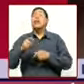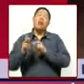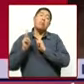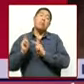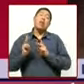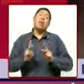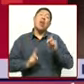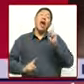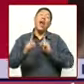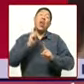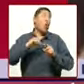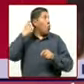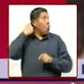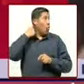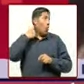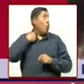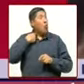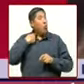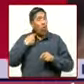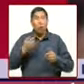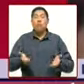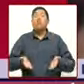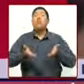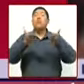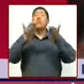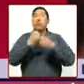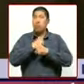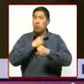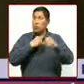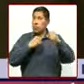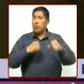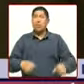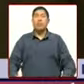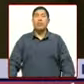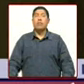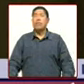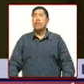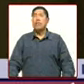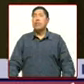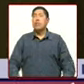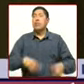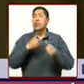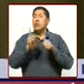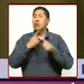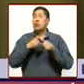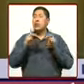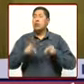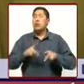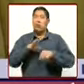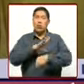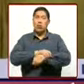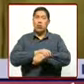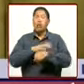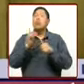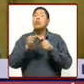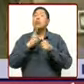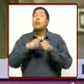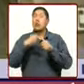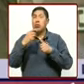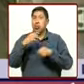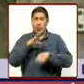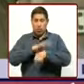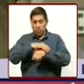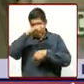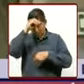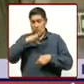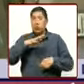preparar algo para levantar mi popularidad. Ya tenemos las primeras personas aprendidas, el primer delincuente aprendido, el